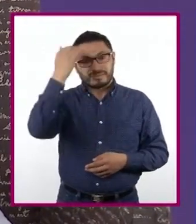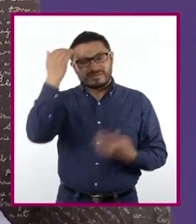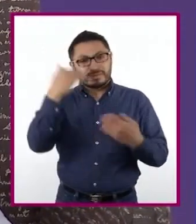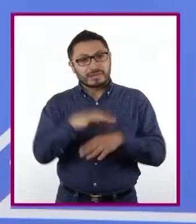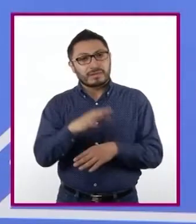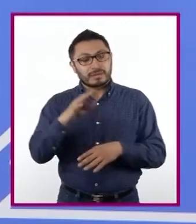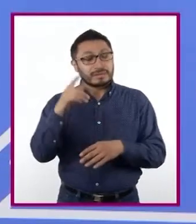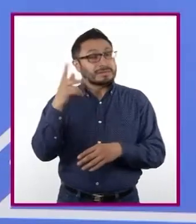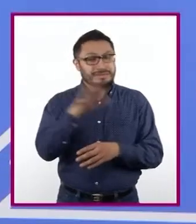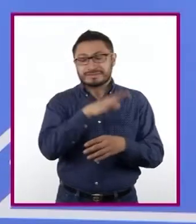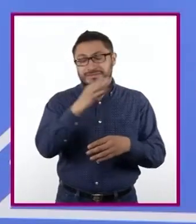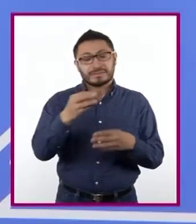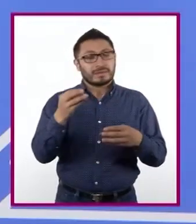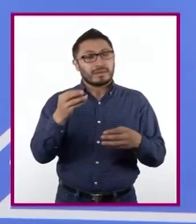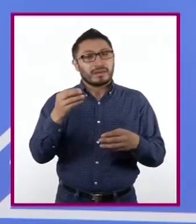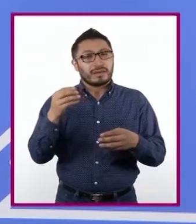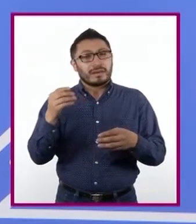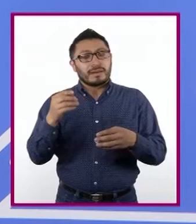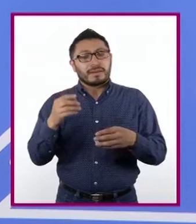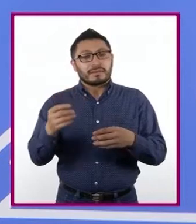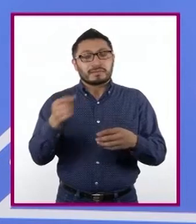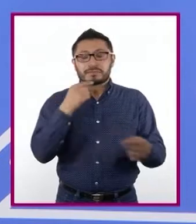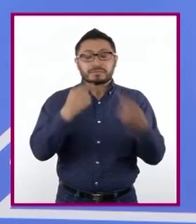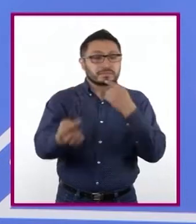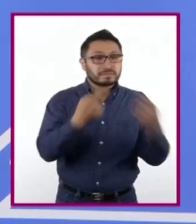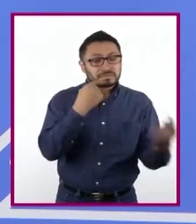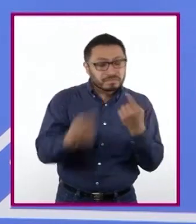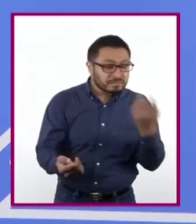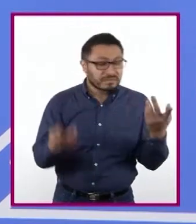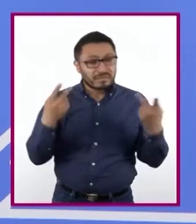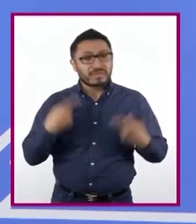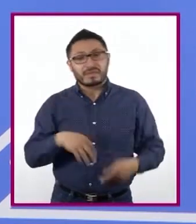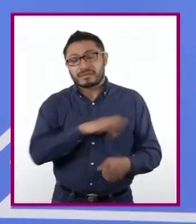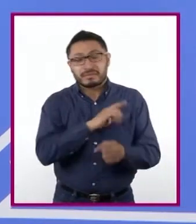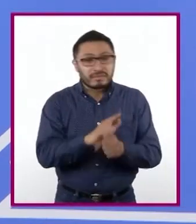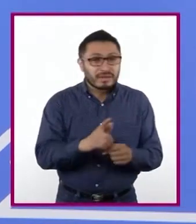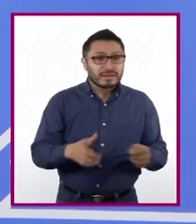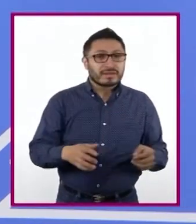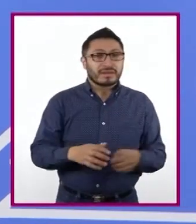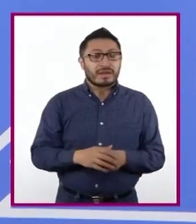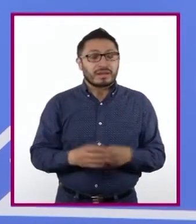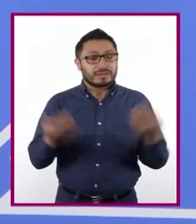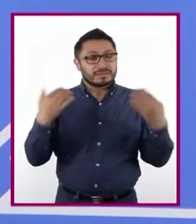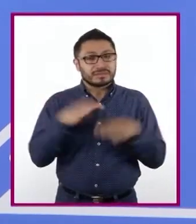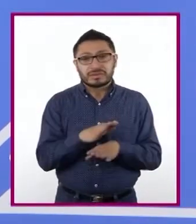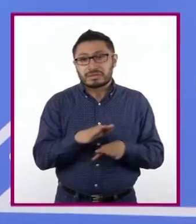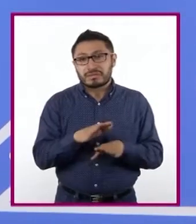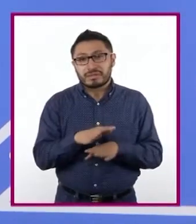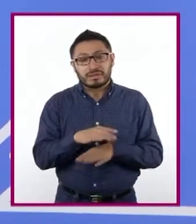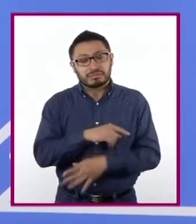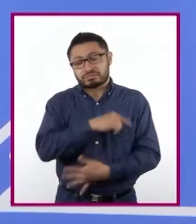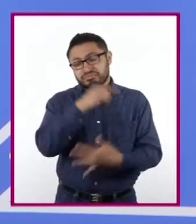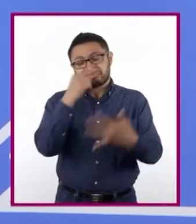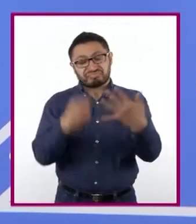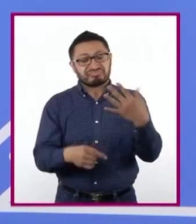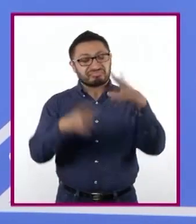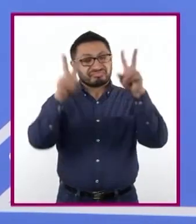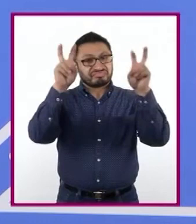en la televisión, discusiones entre especialistas en torno a una gran cantidad de